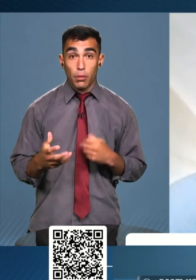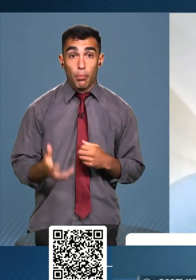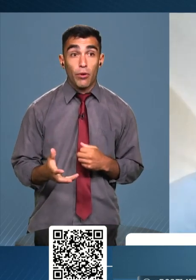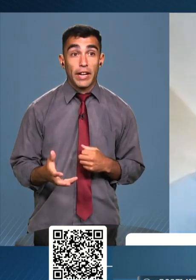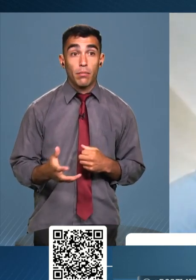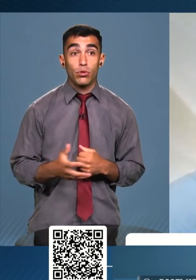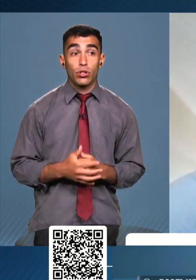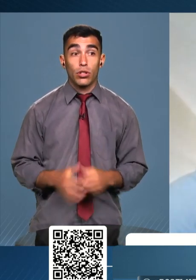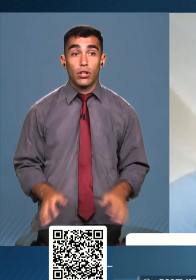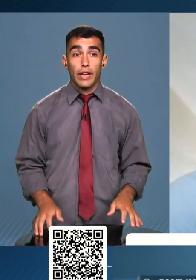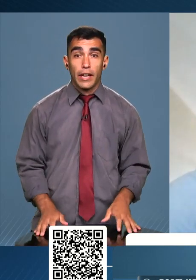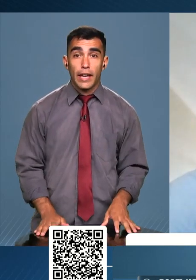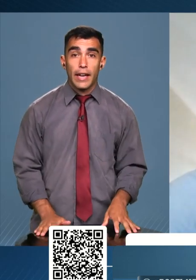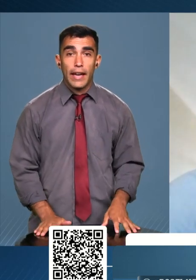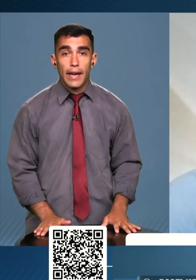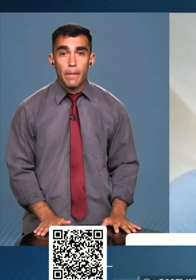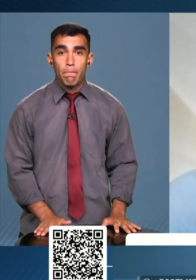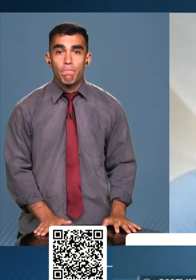la educación pública mucho,